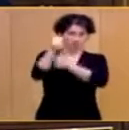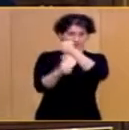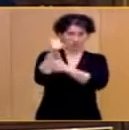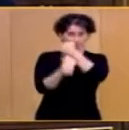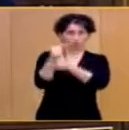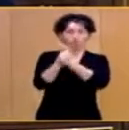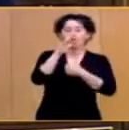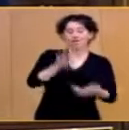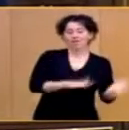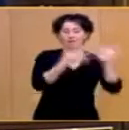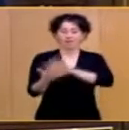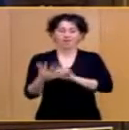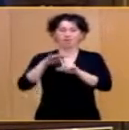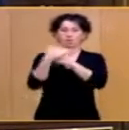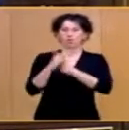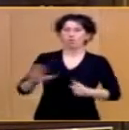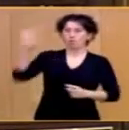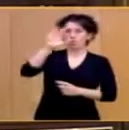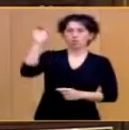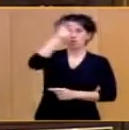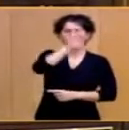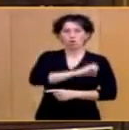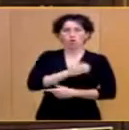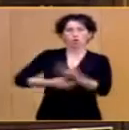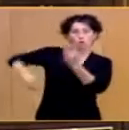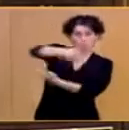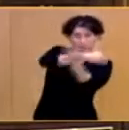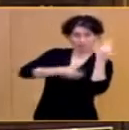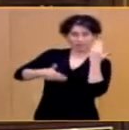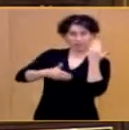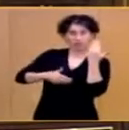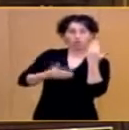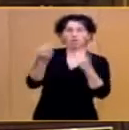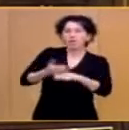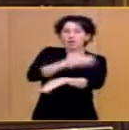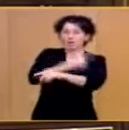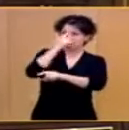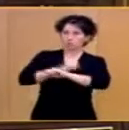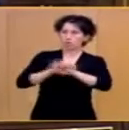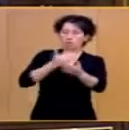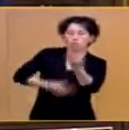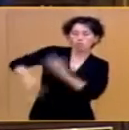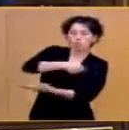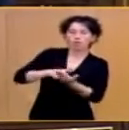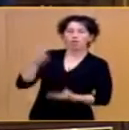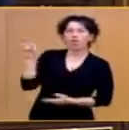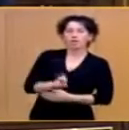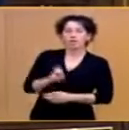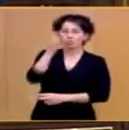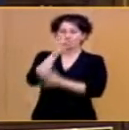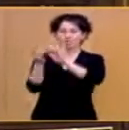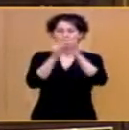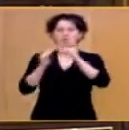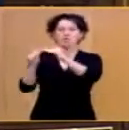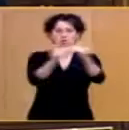a un Estado de las autonomías cooperativo, hay que tener presente que la cooperación nace de la relación entre iguales,